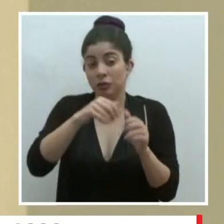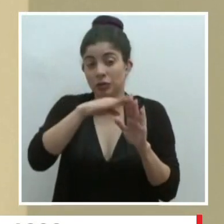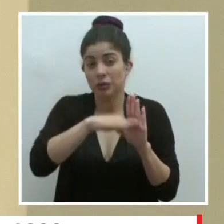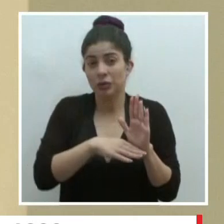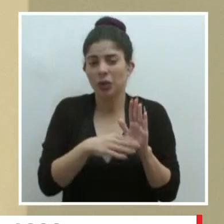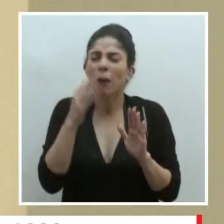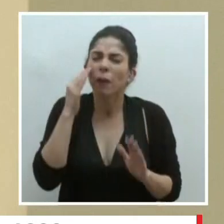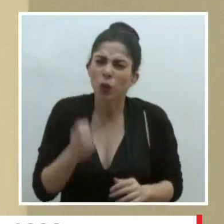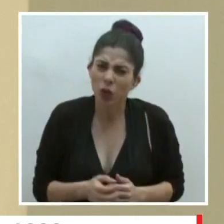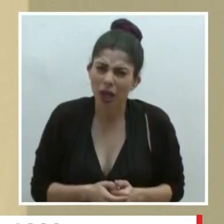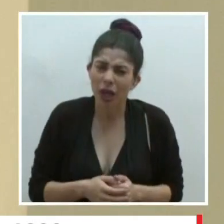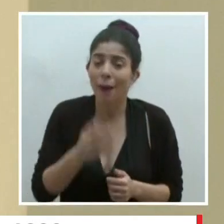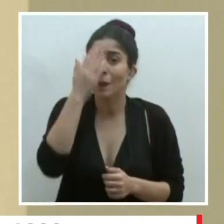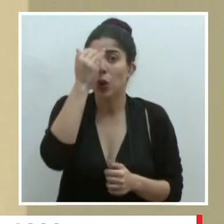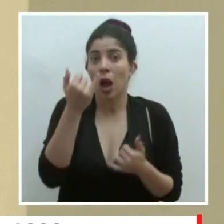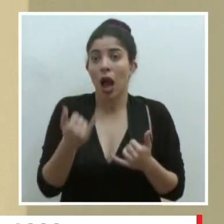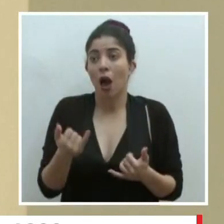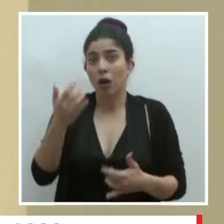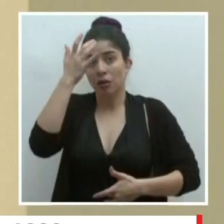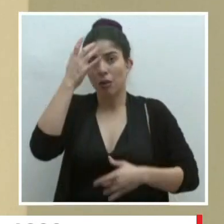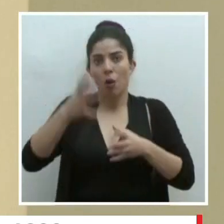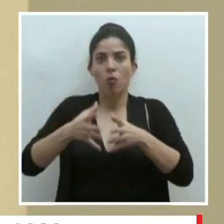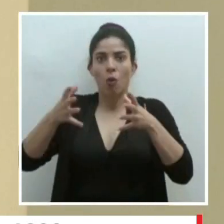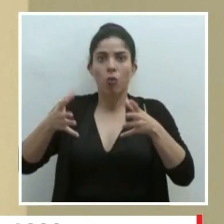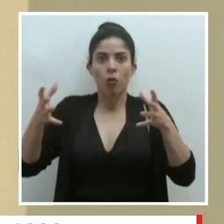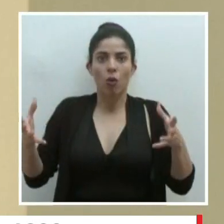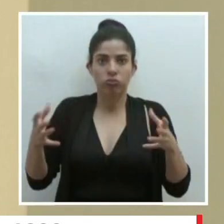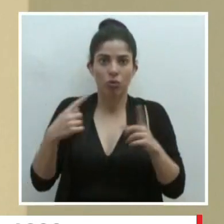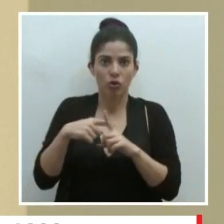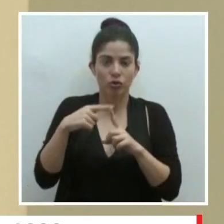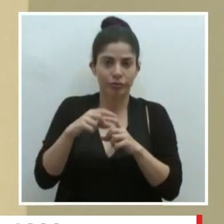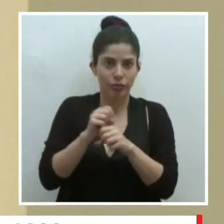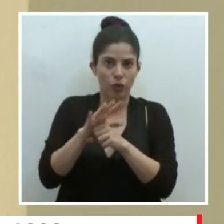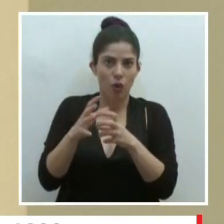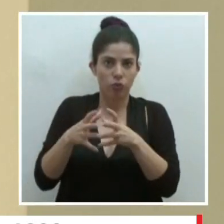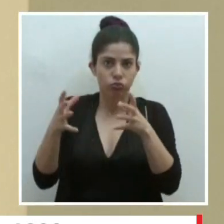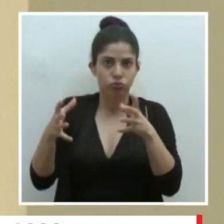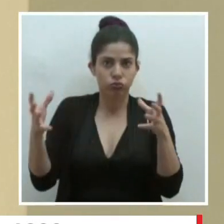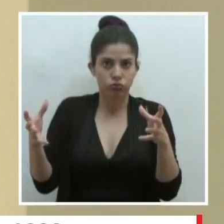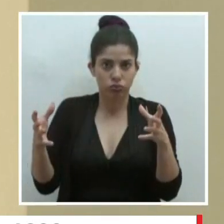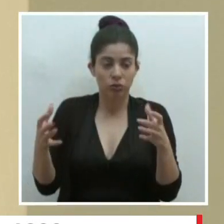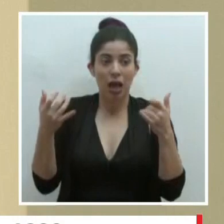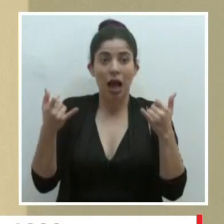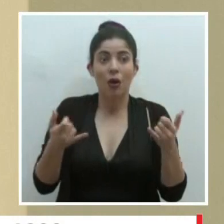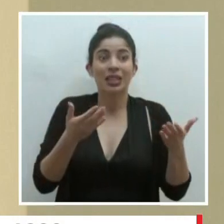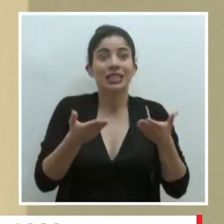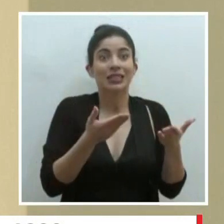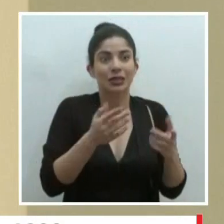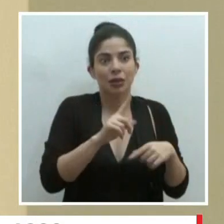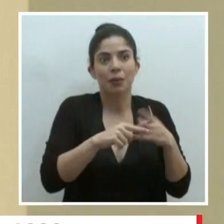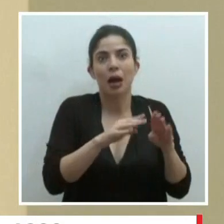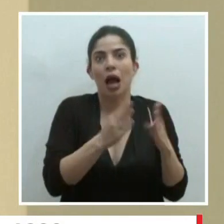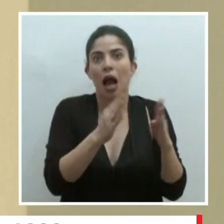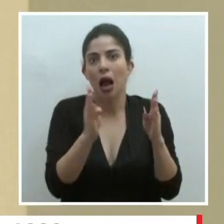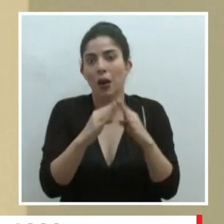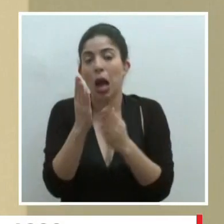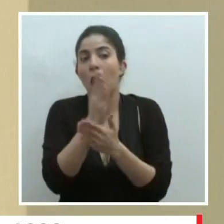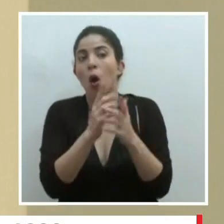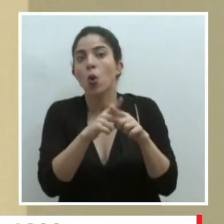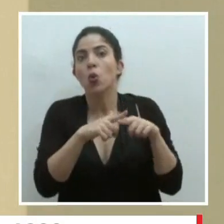¿por qué? Porque tenemos un aumento de casos, tenemos una apertura de servicios que en algunos lugares ha